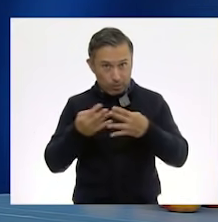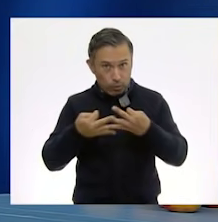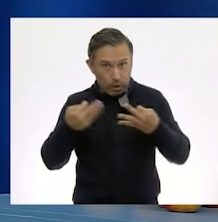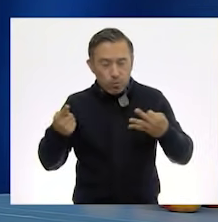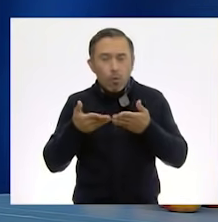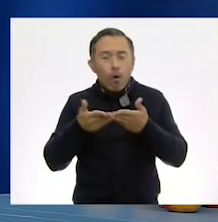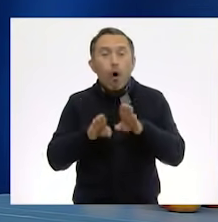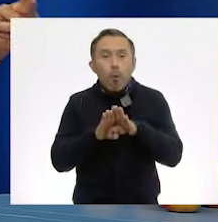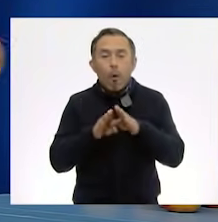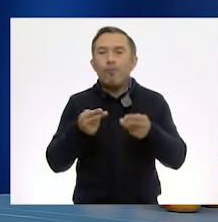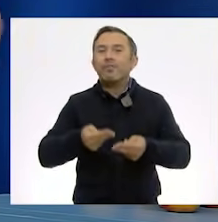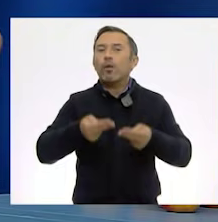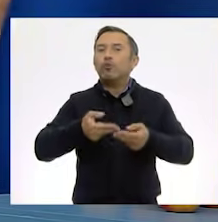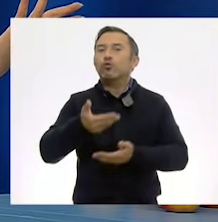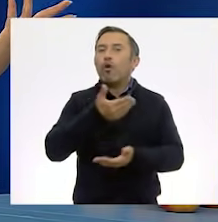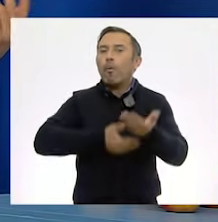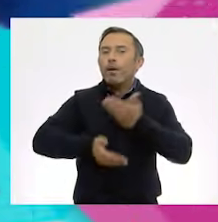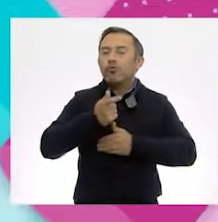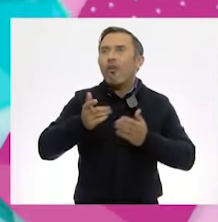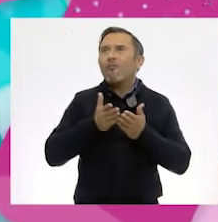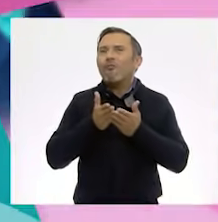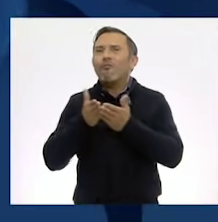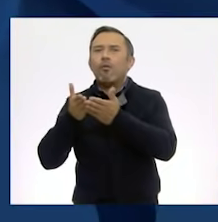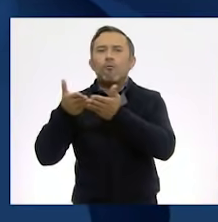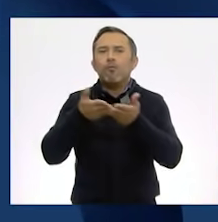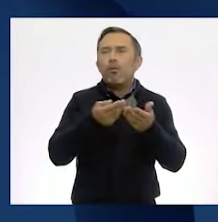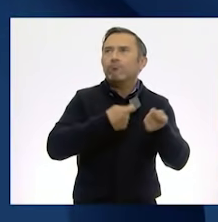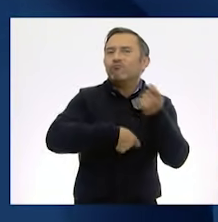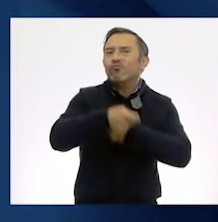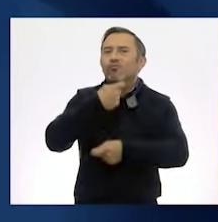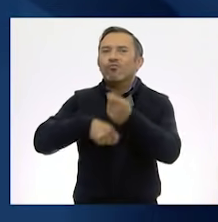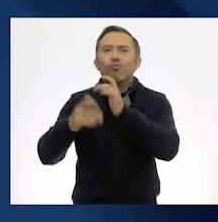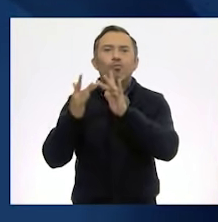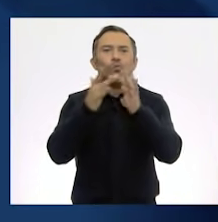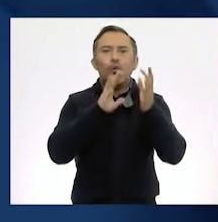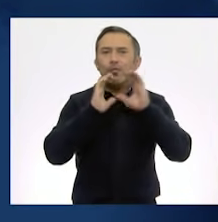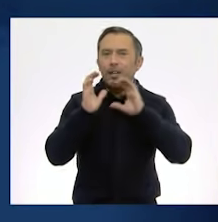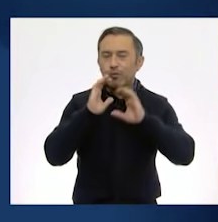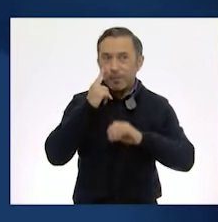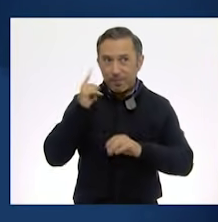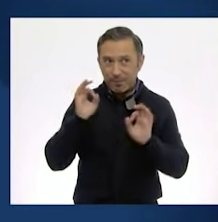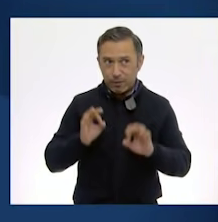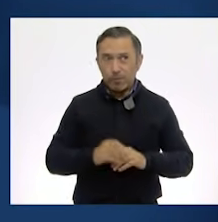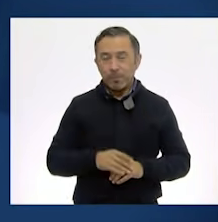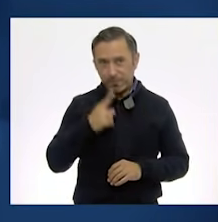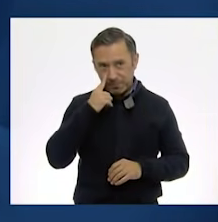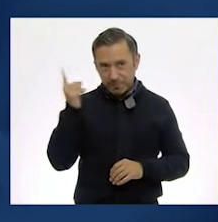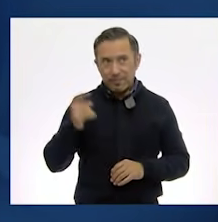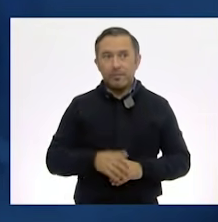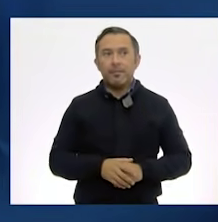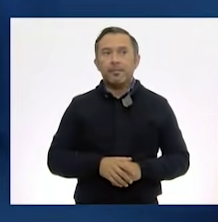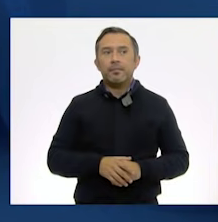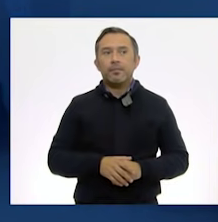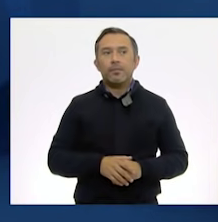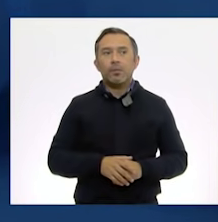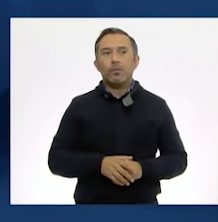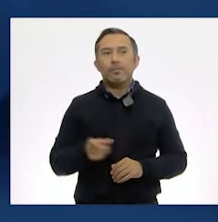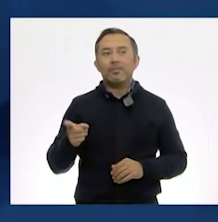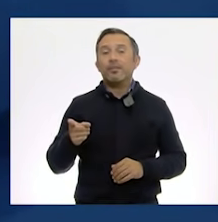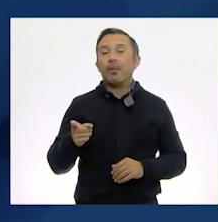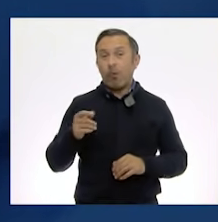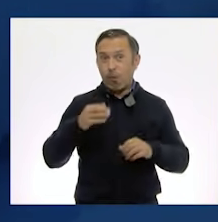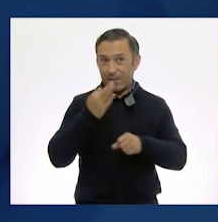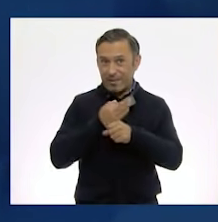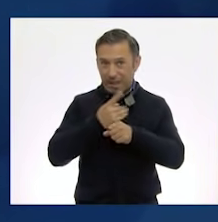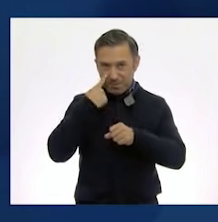comercio y la comunicación entre civilizaciones. Perfecto. Yo que ustedes lo iría anotando en un esquema como el que